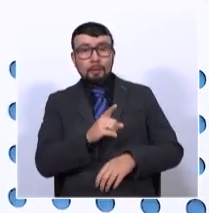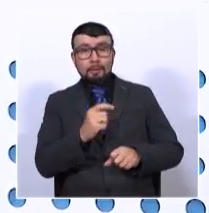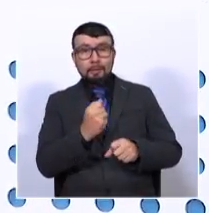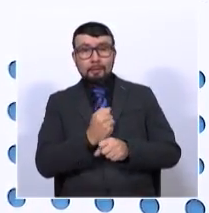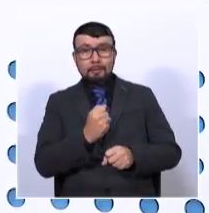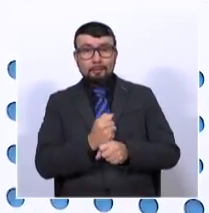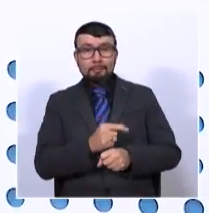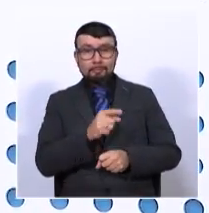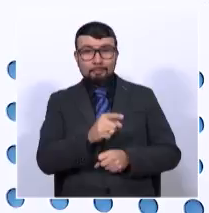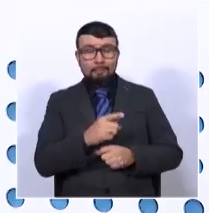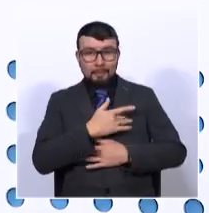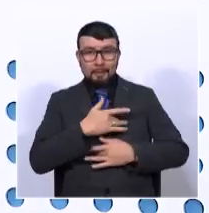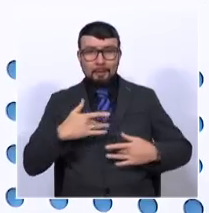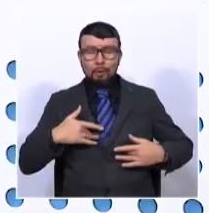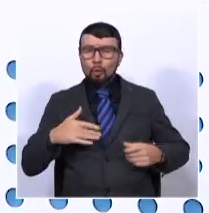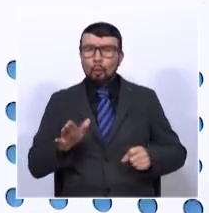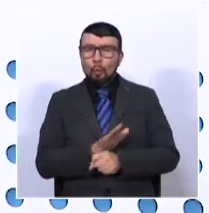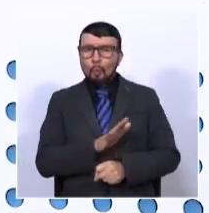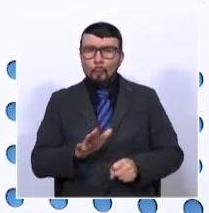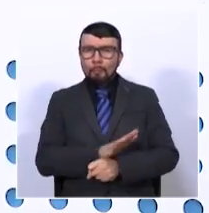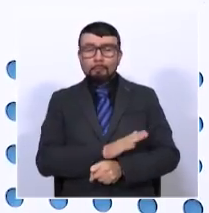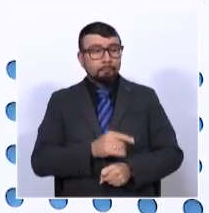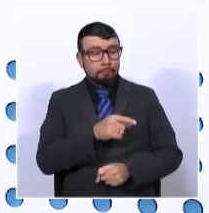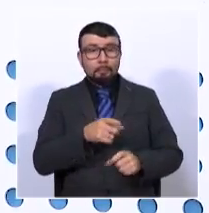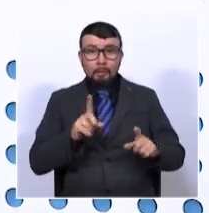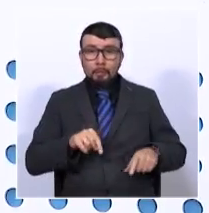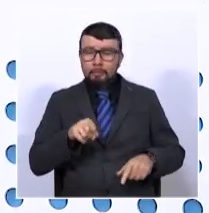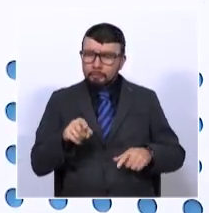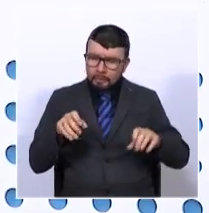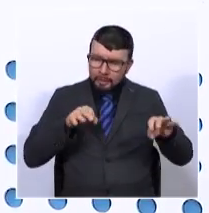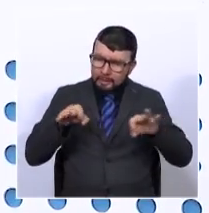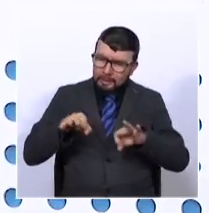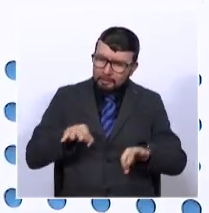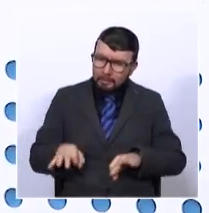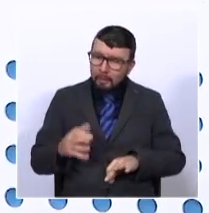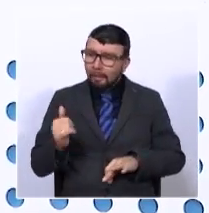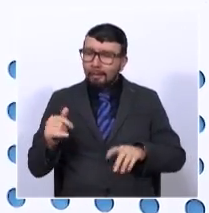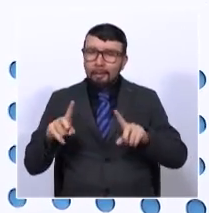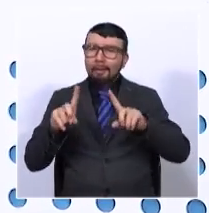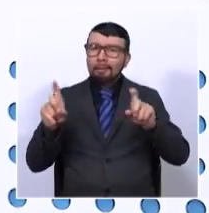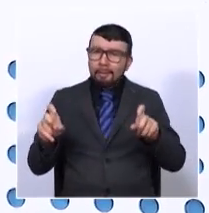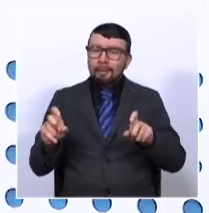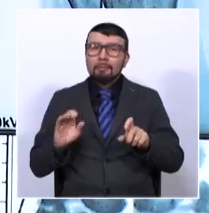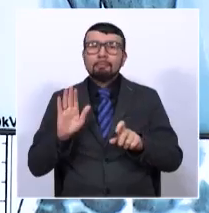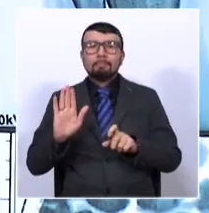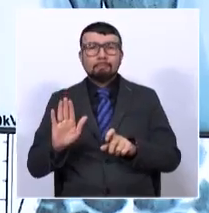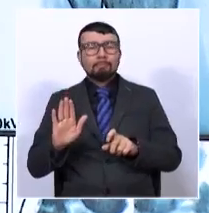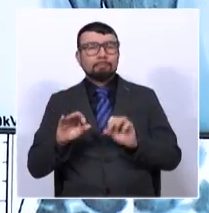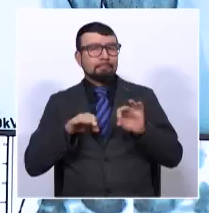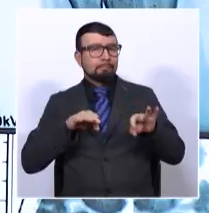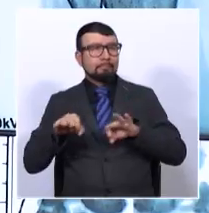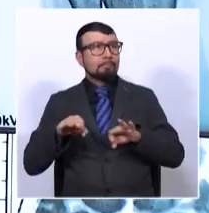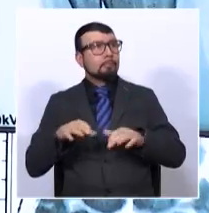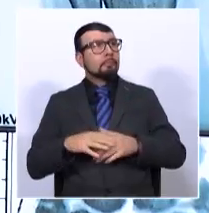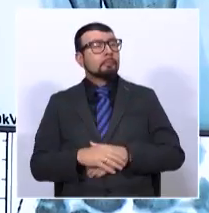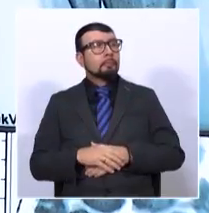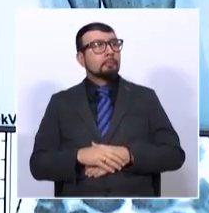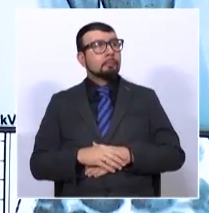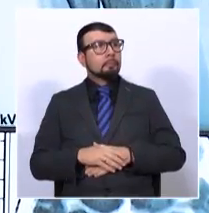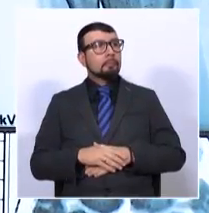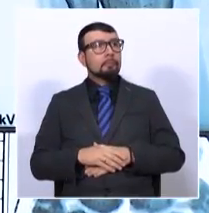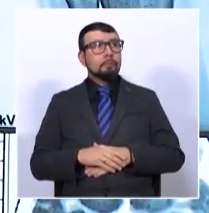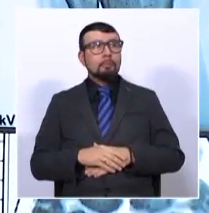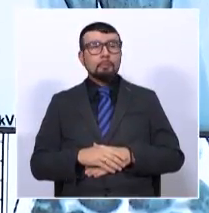ocupacional, nos va también a dar una explicación sobre este tema con nuestro modelo. Entonces